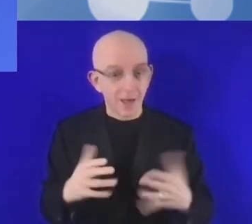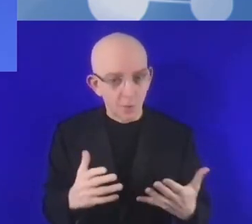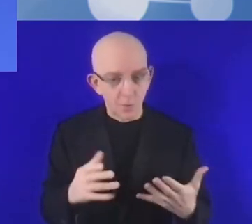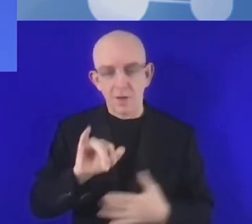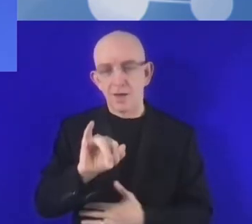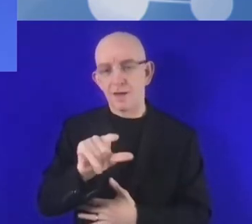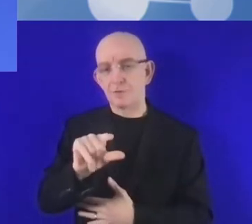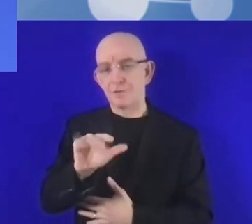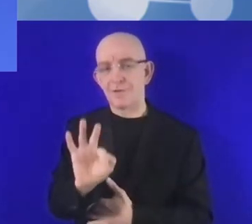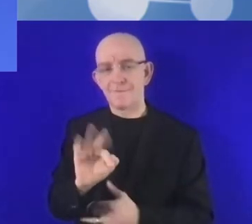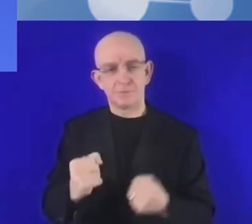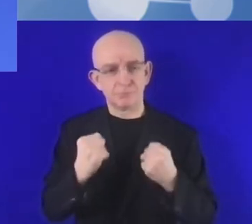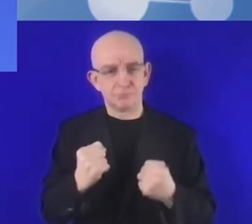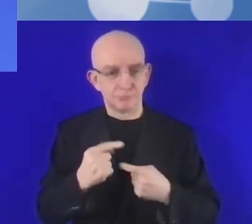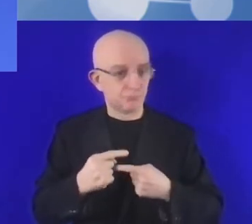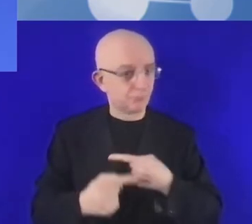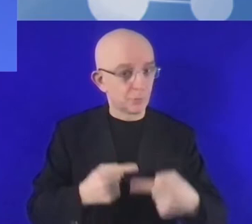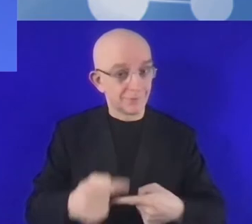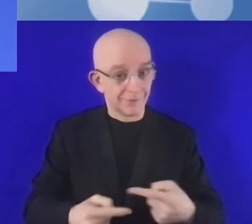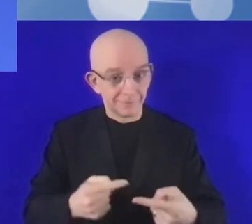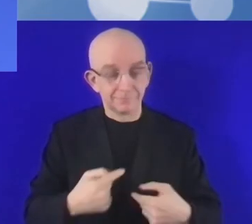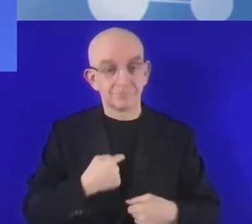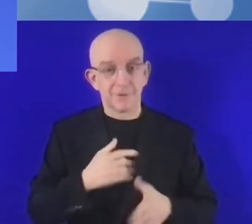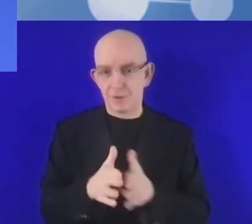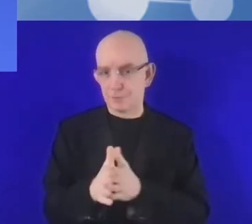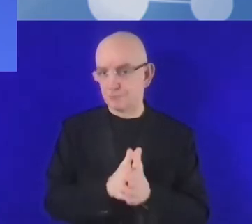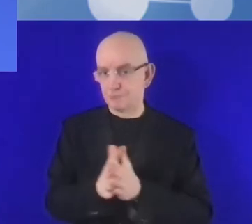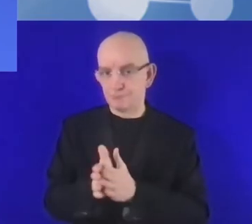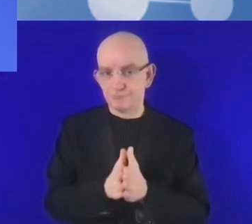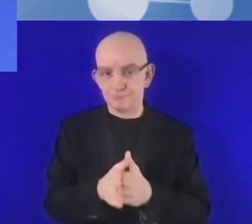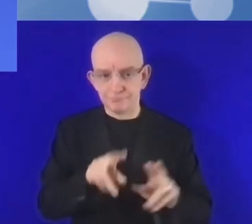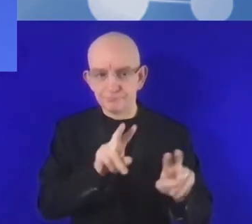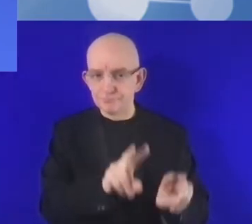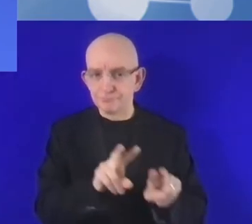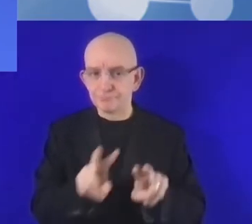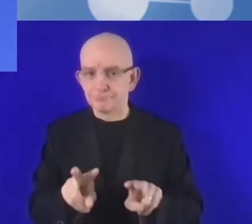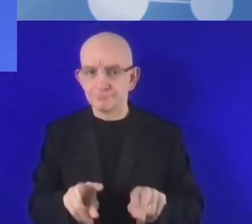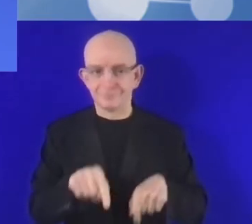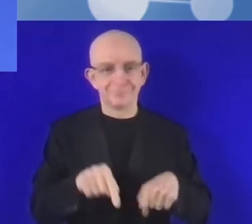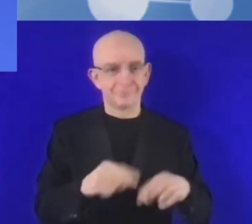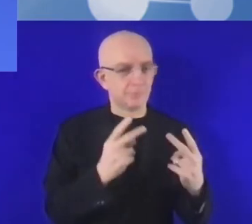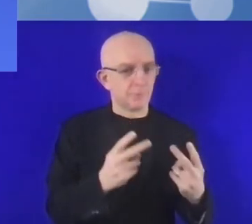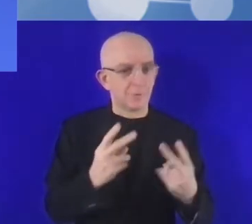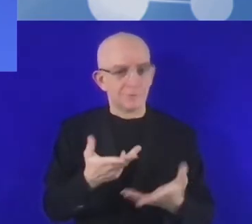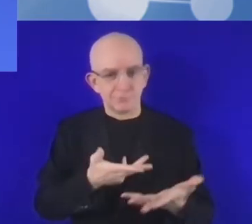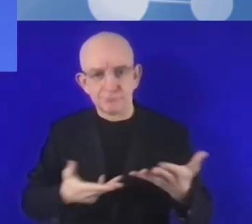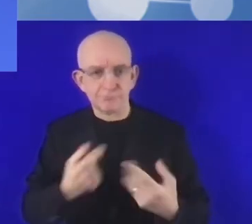está totalmente comprometida para crear un mejor entorno para el mundo